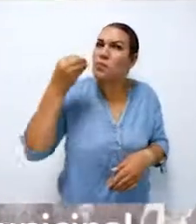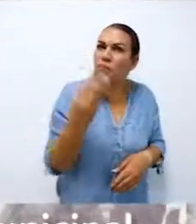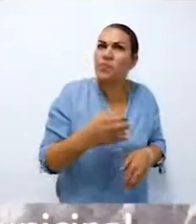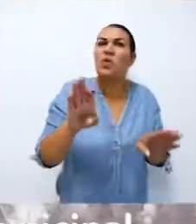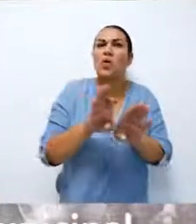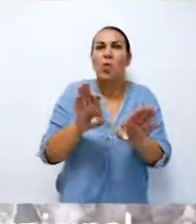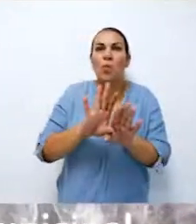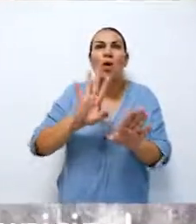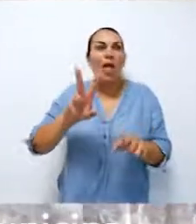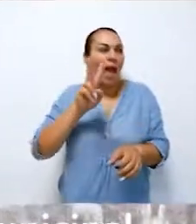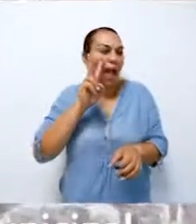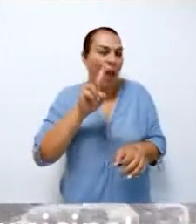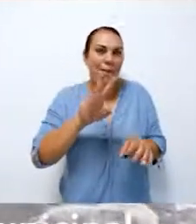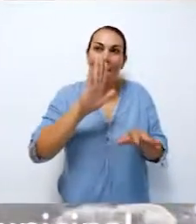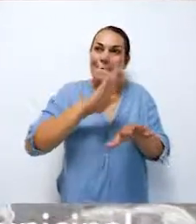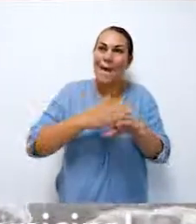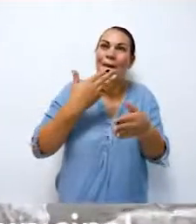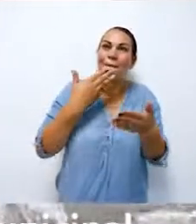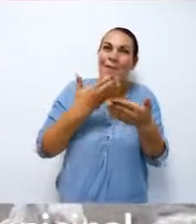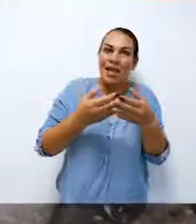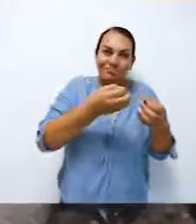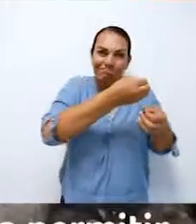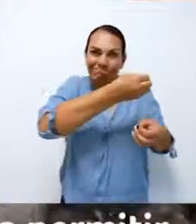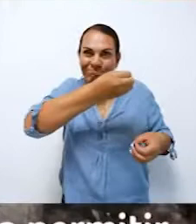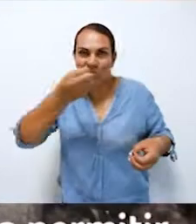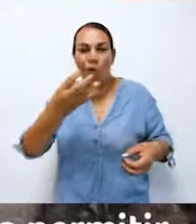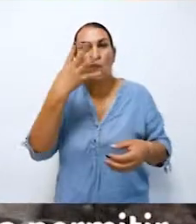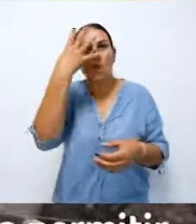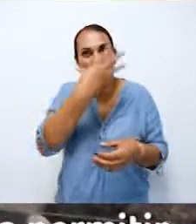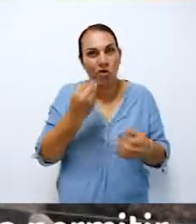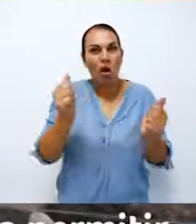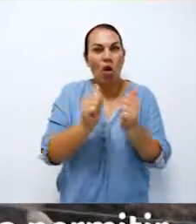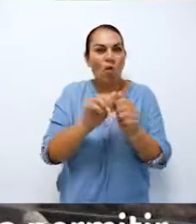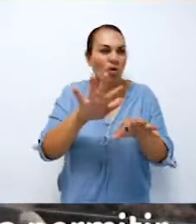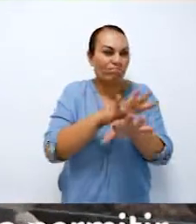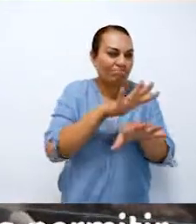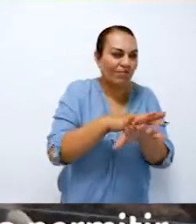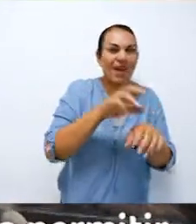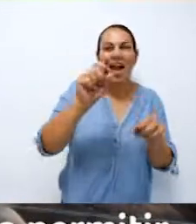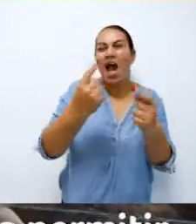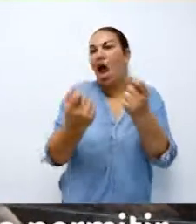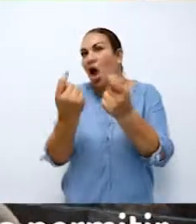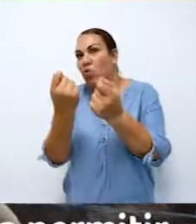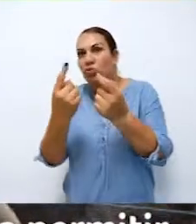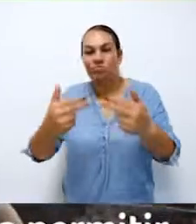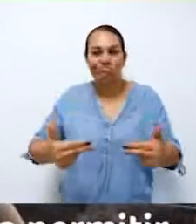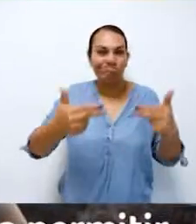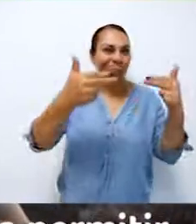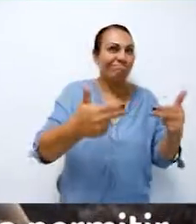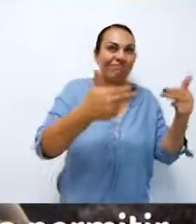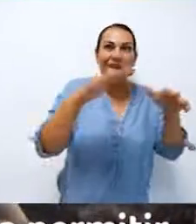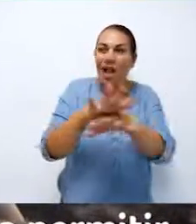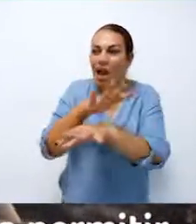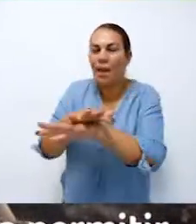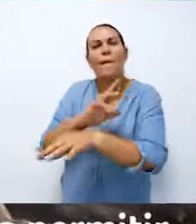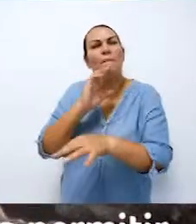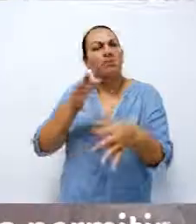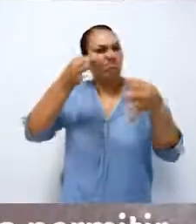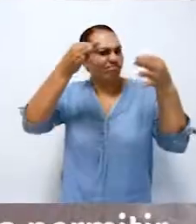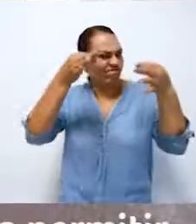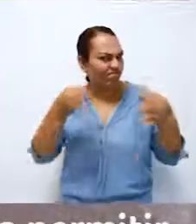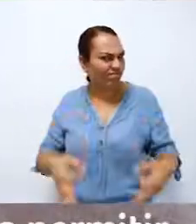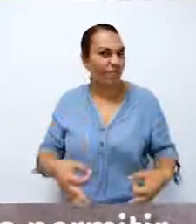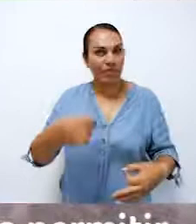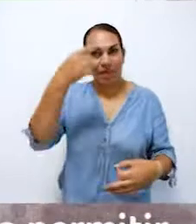es como ya le estamos dando armonía a toda la plaza en este programa también de reubicación de comerciantes y que nos va a permitir